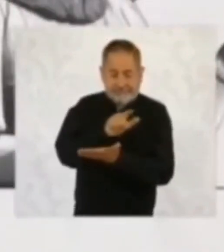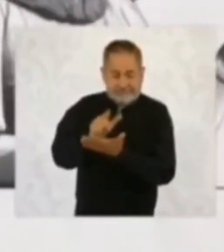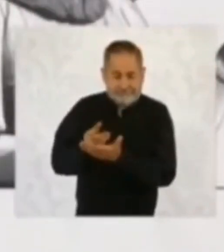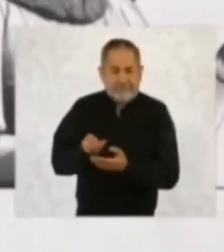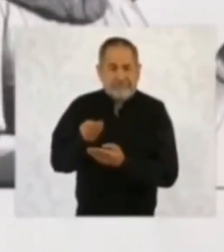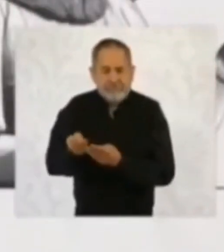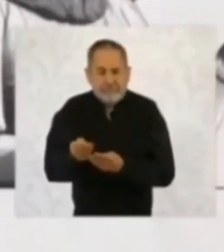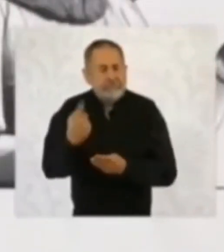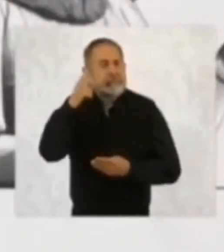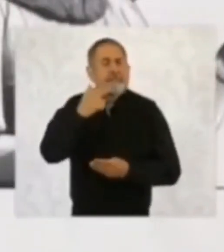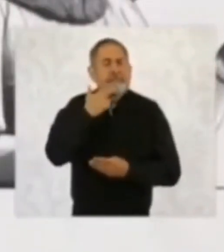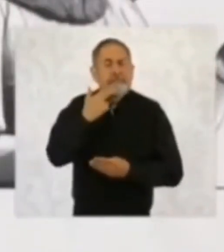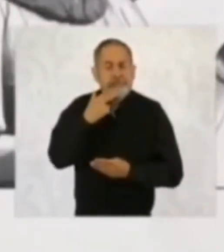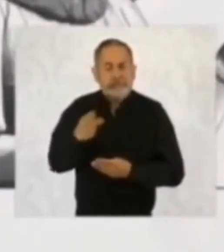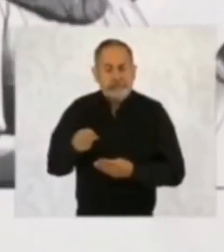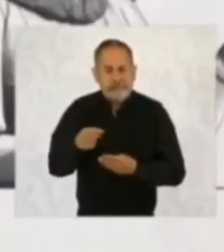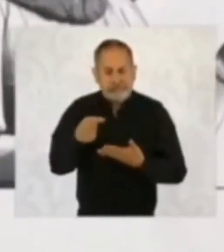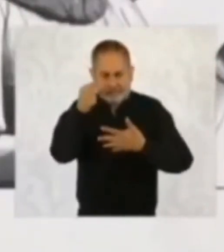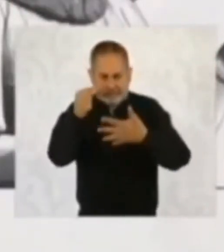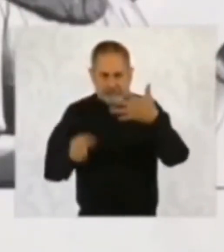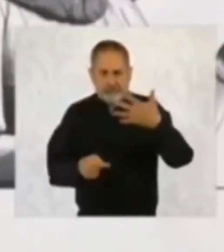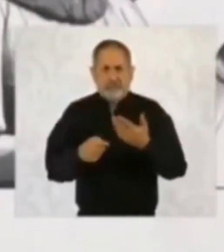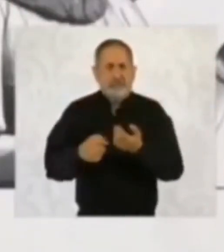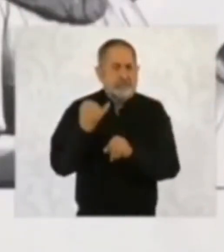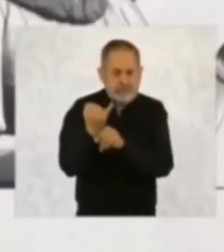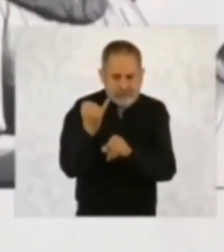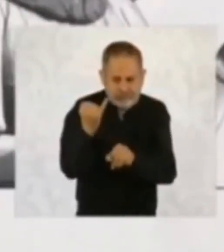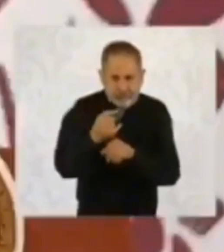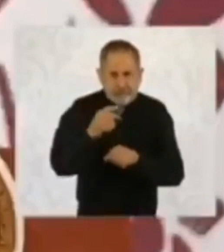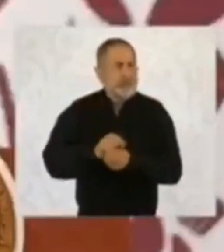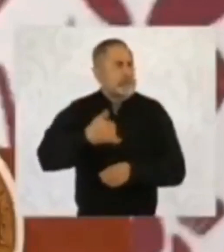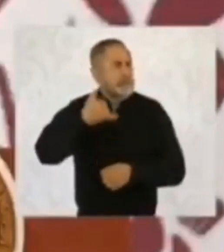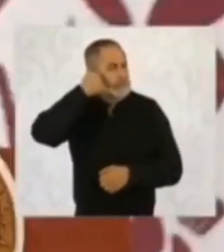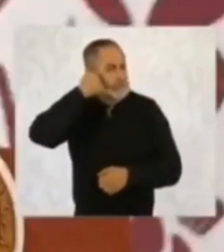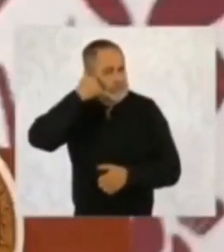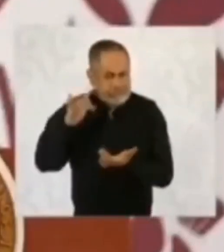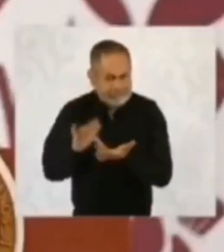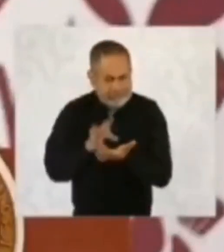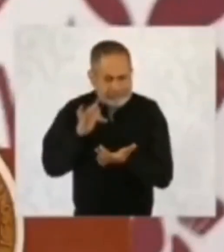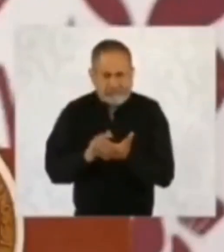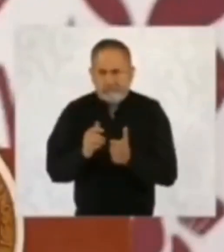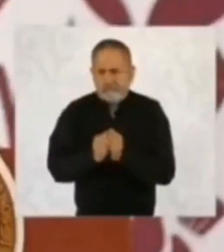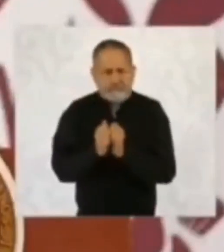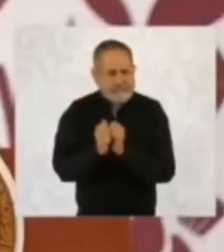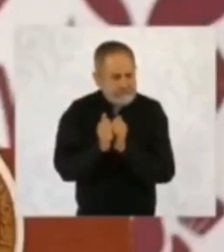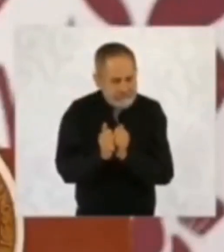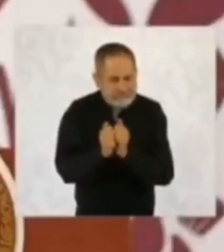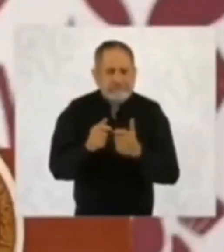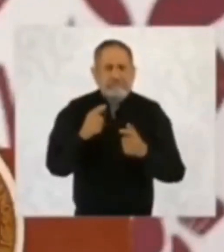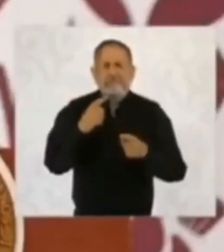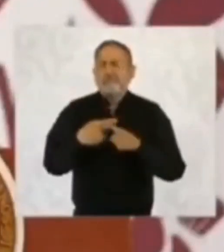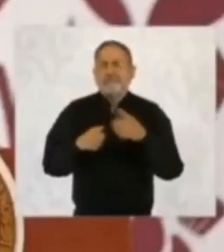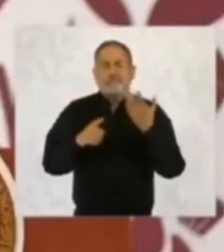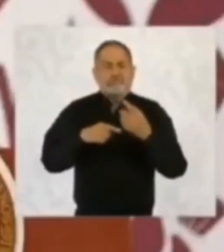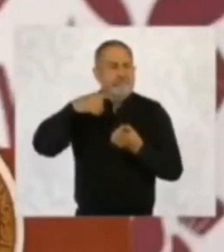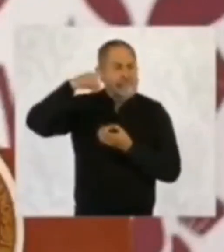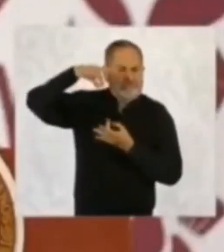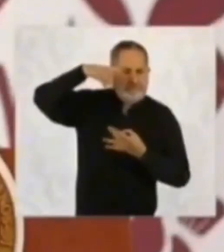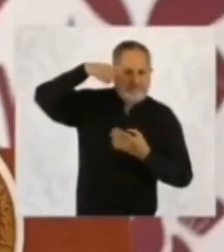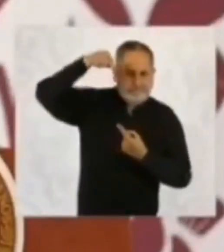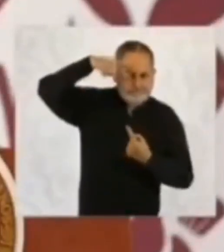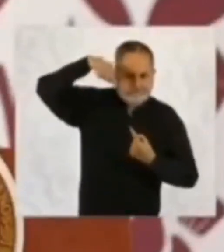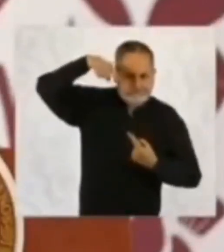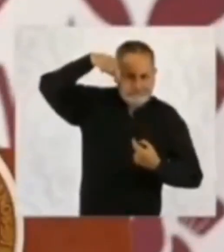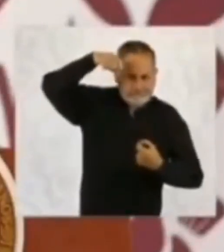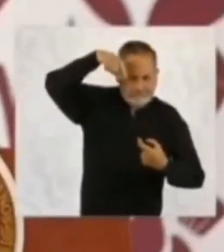¿Qué regula esta ley? Todo en términos del Internet, de la telefonía celular, de la telefonía fija, de las bandas de